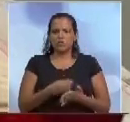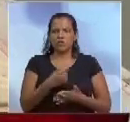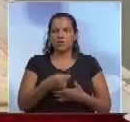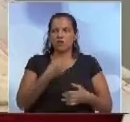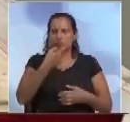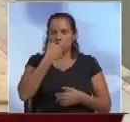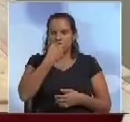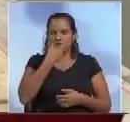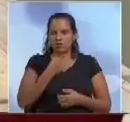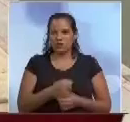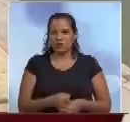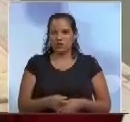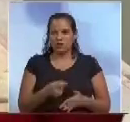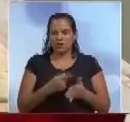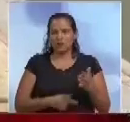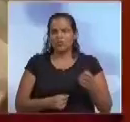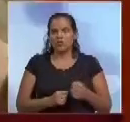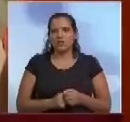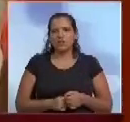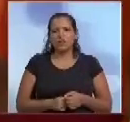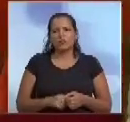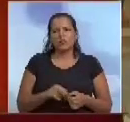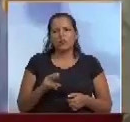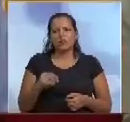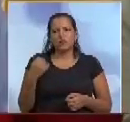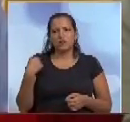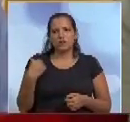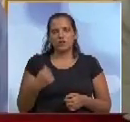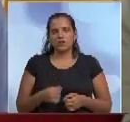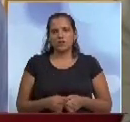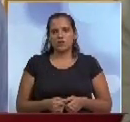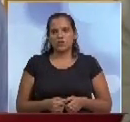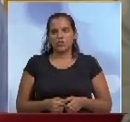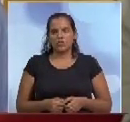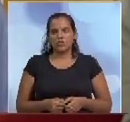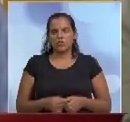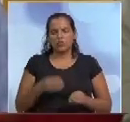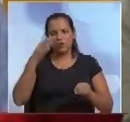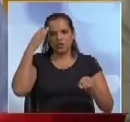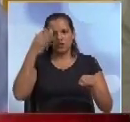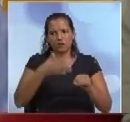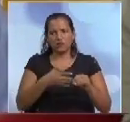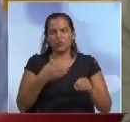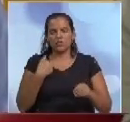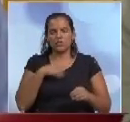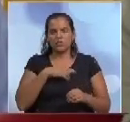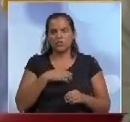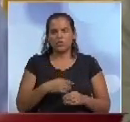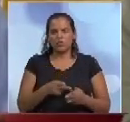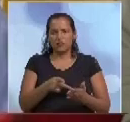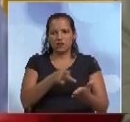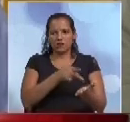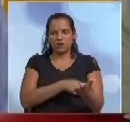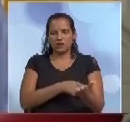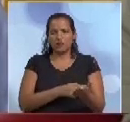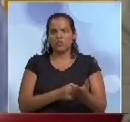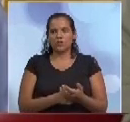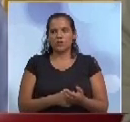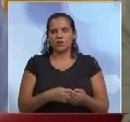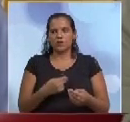los medicamentos para evitar la competencia desleal. Con el objetivo de que estos procesos de contratación